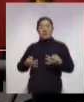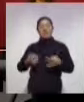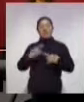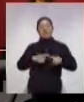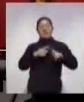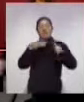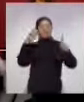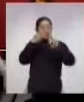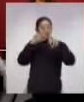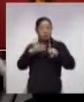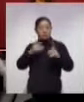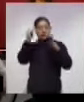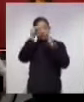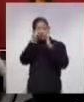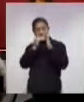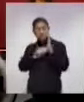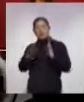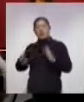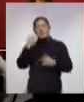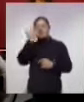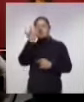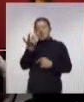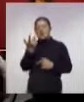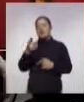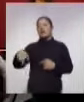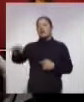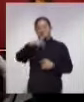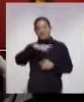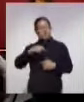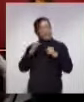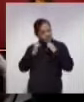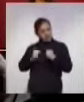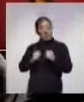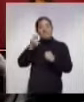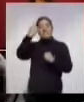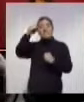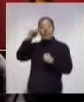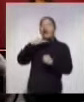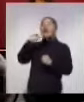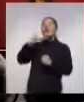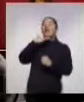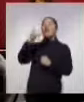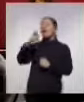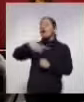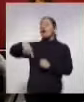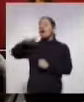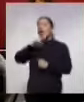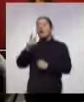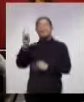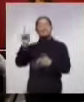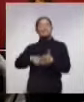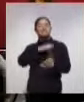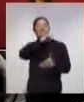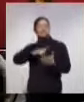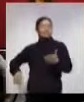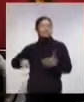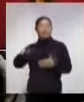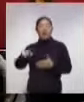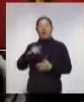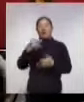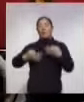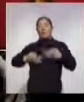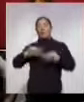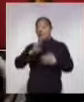En primer lugar, busca fortalecer las facultades del Consejo Judicial para combatir el nepotismo, la corrupción y acoso. Busca mejores jueces